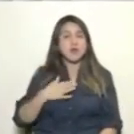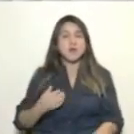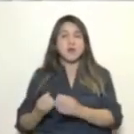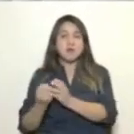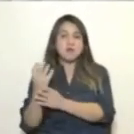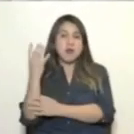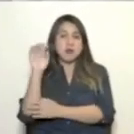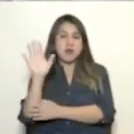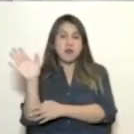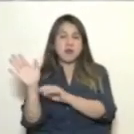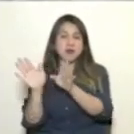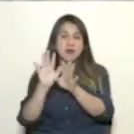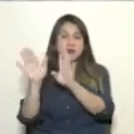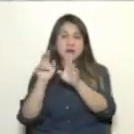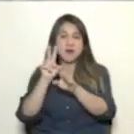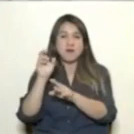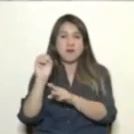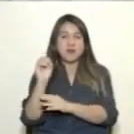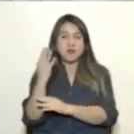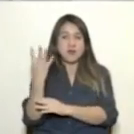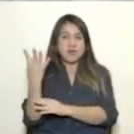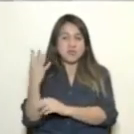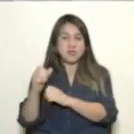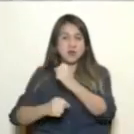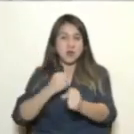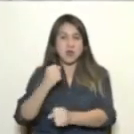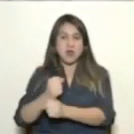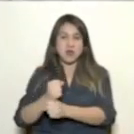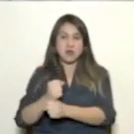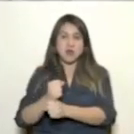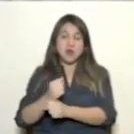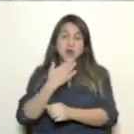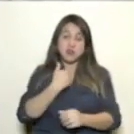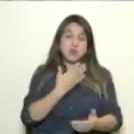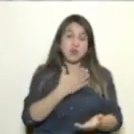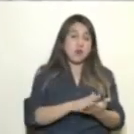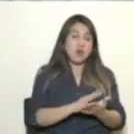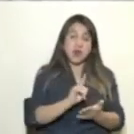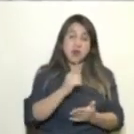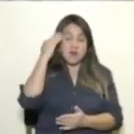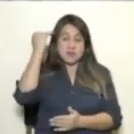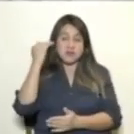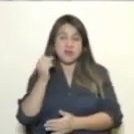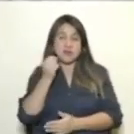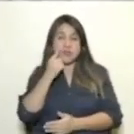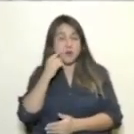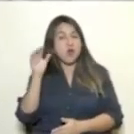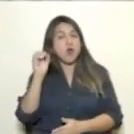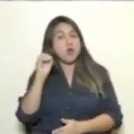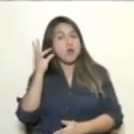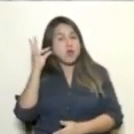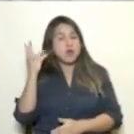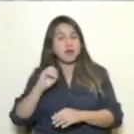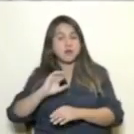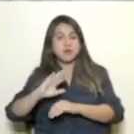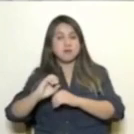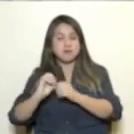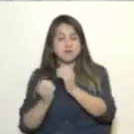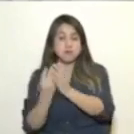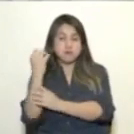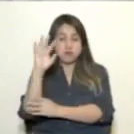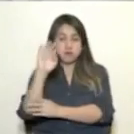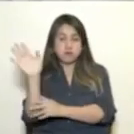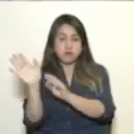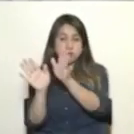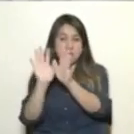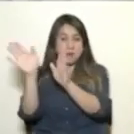20, 25, entonces le falta mucho. Me temo que no vaya a conocer el sexo de las palmas. Pero espero que con